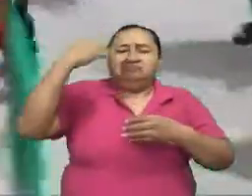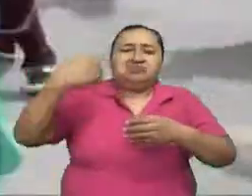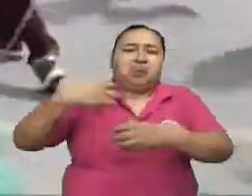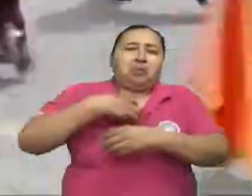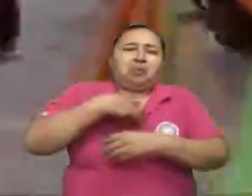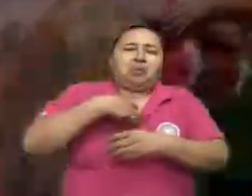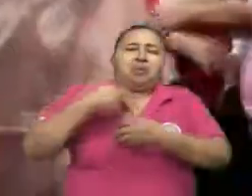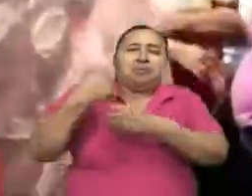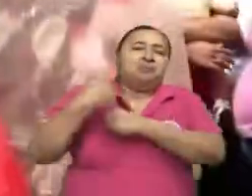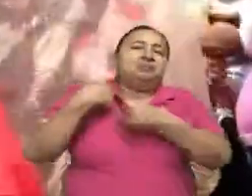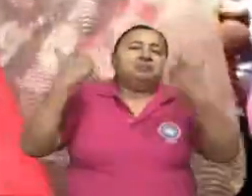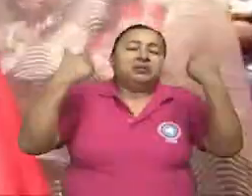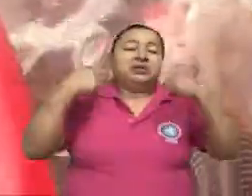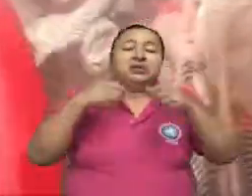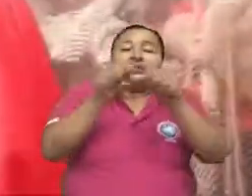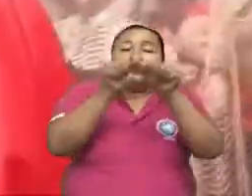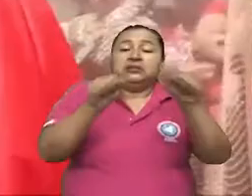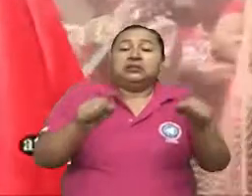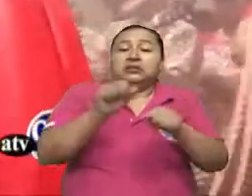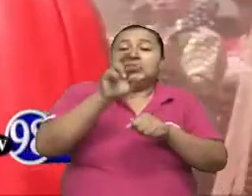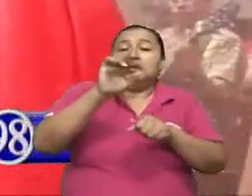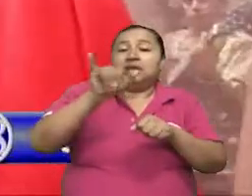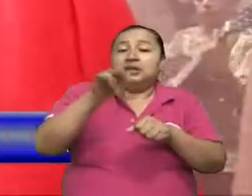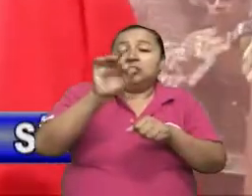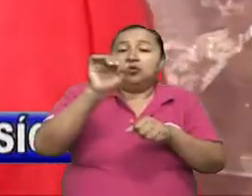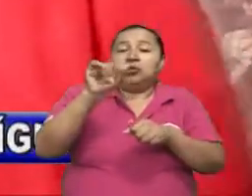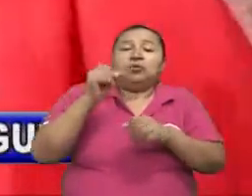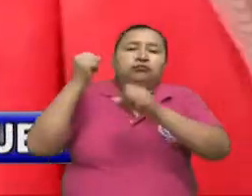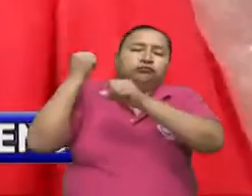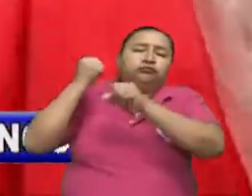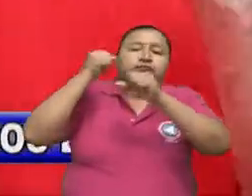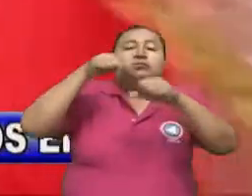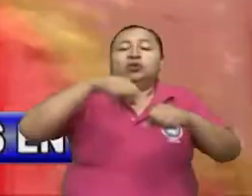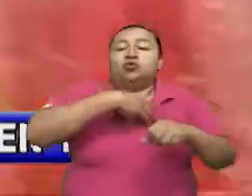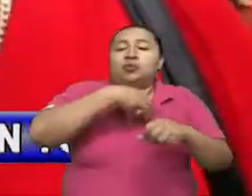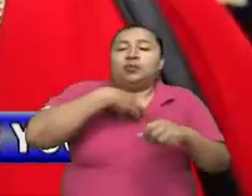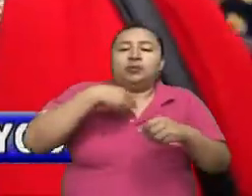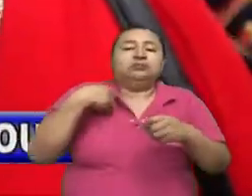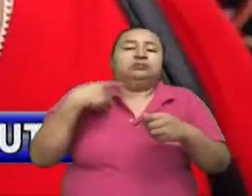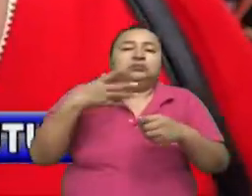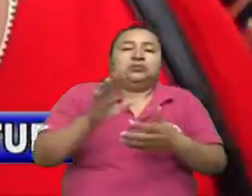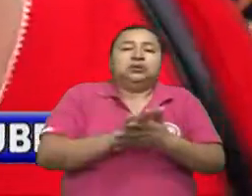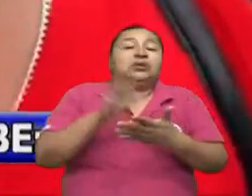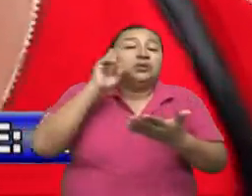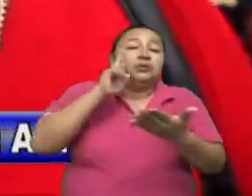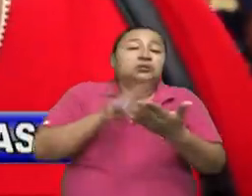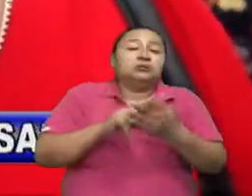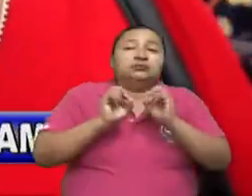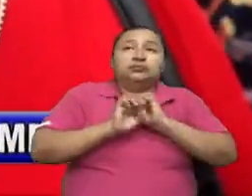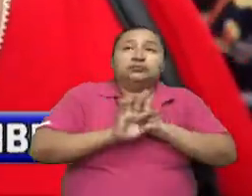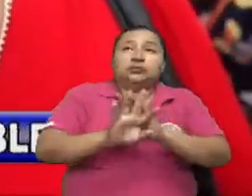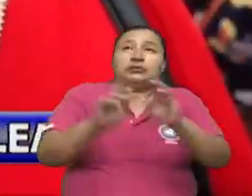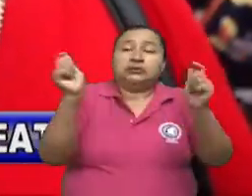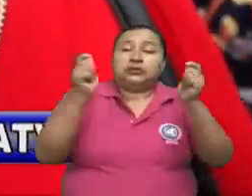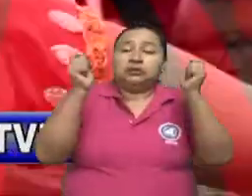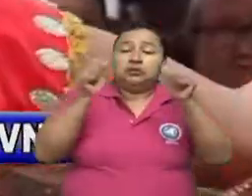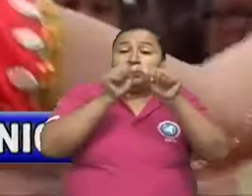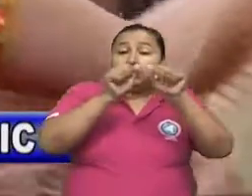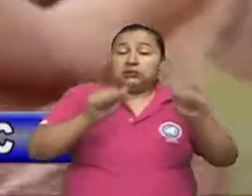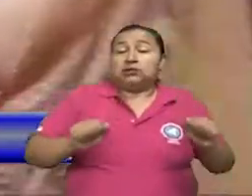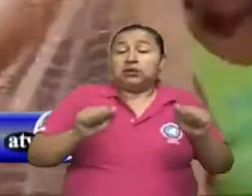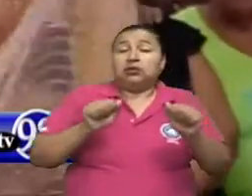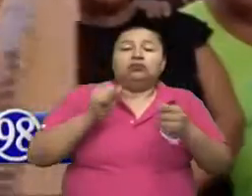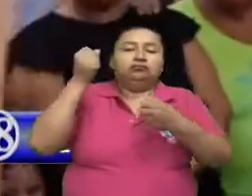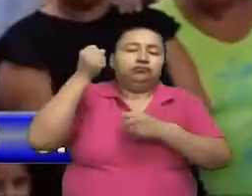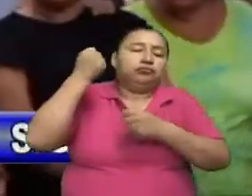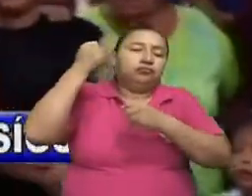masayas, San Jerónimo Doctor, en honor a sus fiestas patronales. Nosotros salimos en celebración de nuestro santo patrono, que